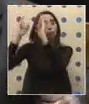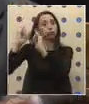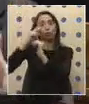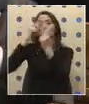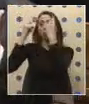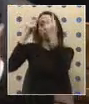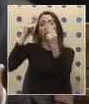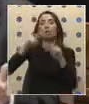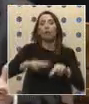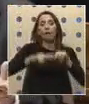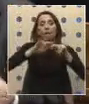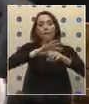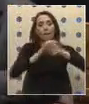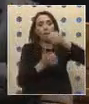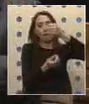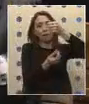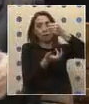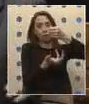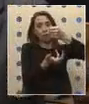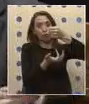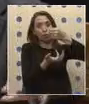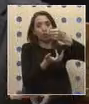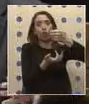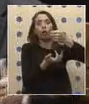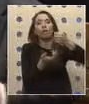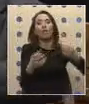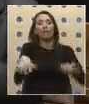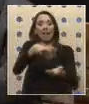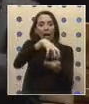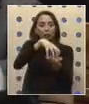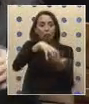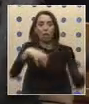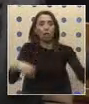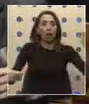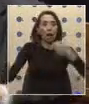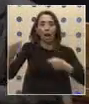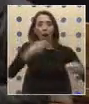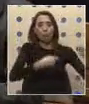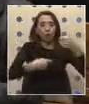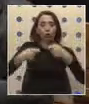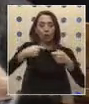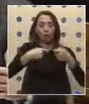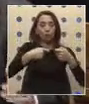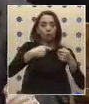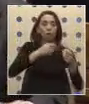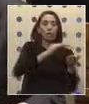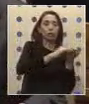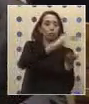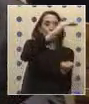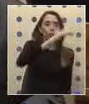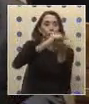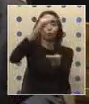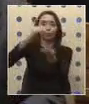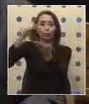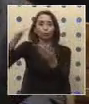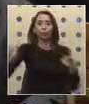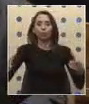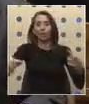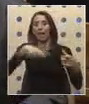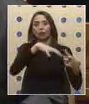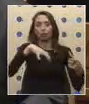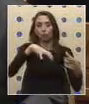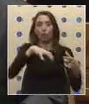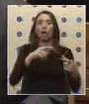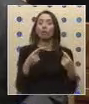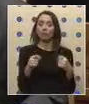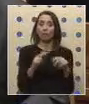son fondos que se construyen a partir del aporte del conjunto de la ciudad para ir creciendo en distintas zonas y partes de la ciudad. Cuestión que trataron